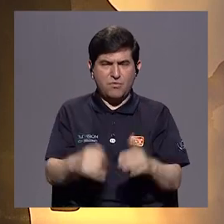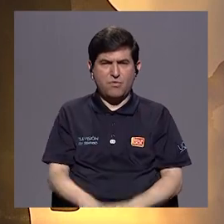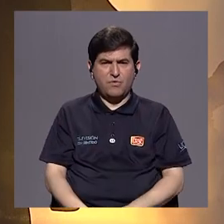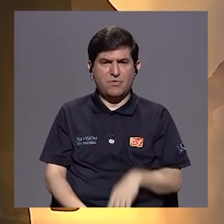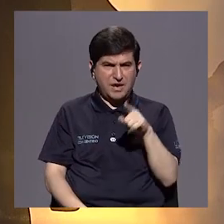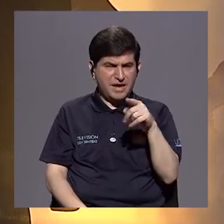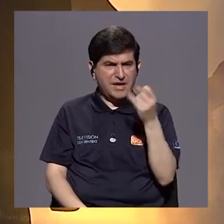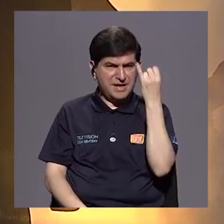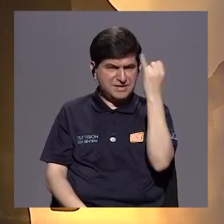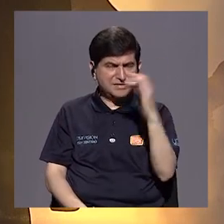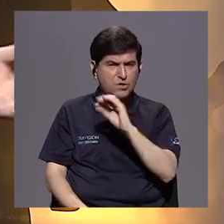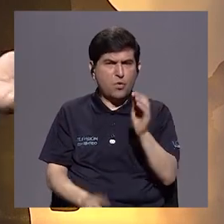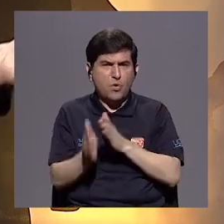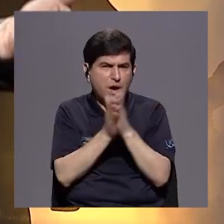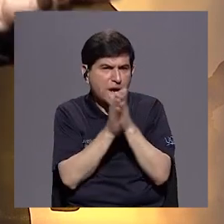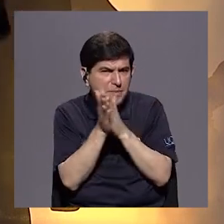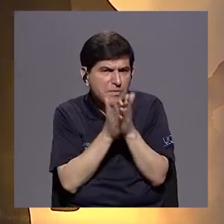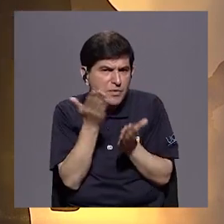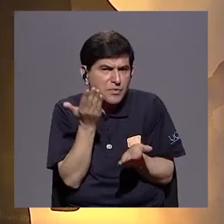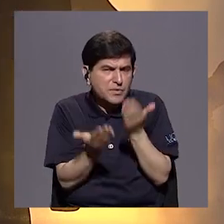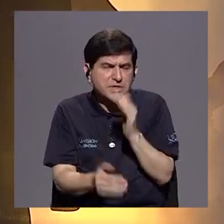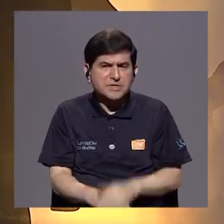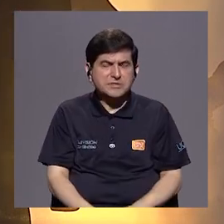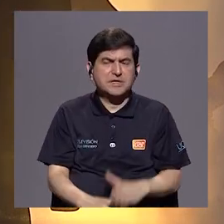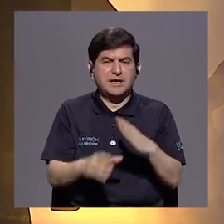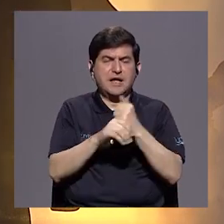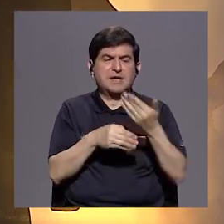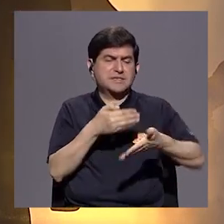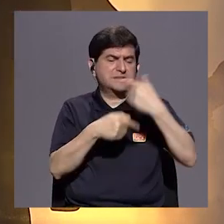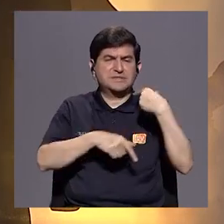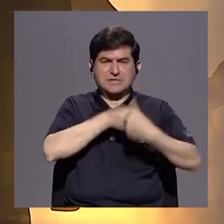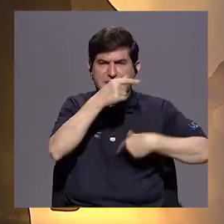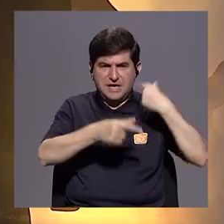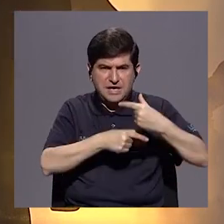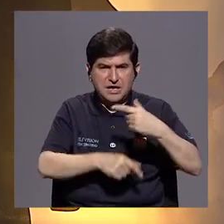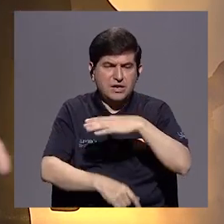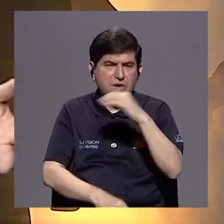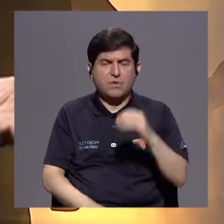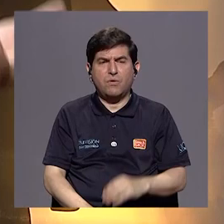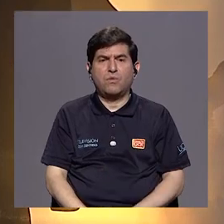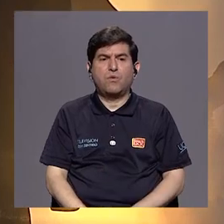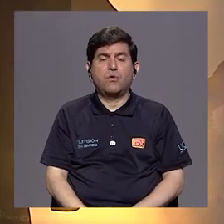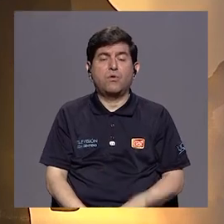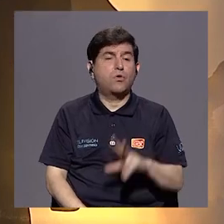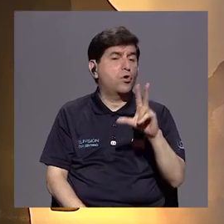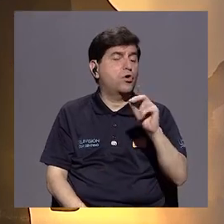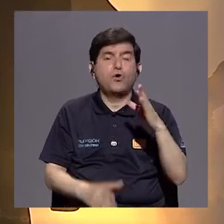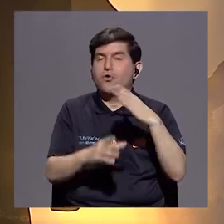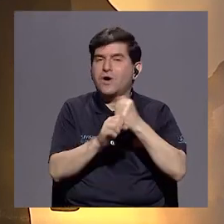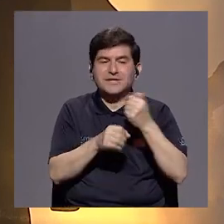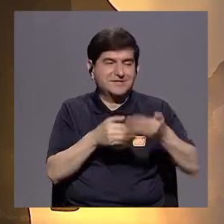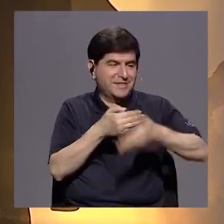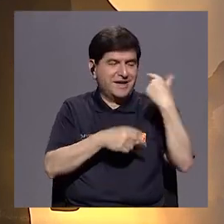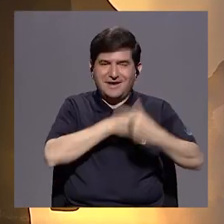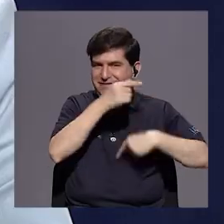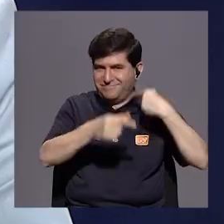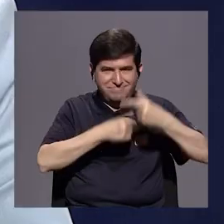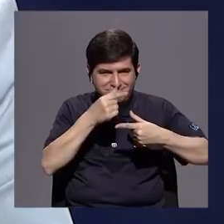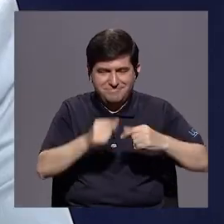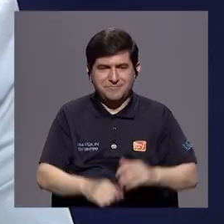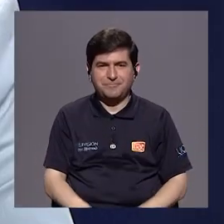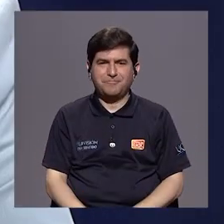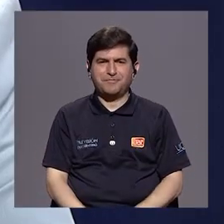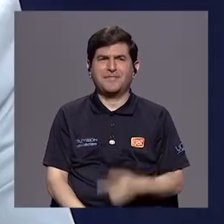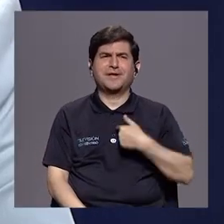web en ese sentido se están aprovechando de lo que hizo la generación pasada de lo que no hizo la generación